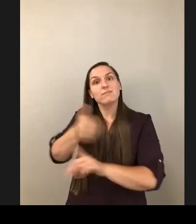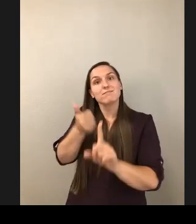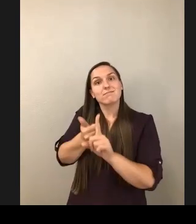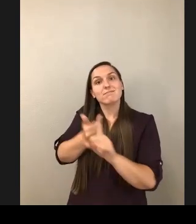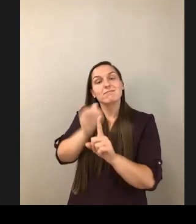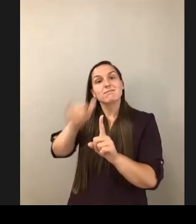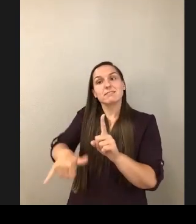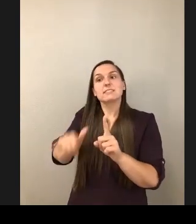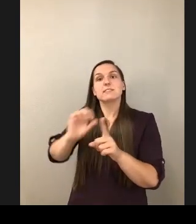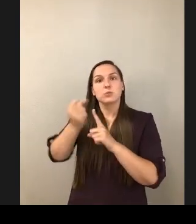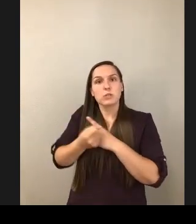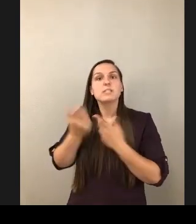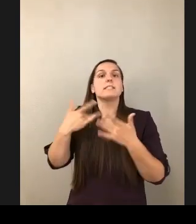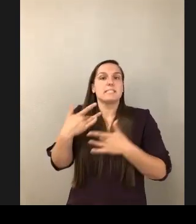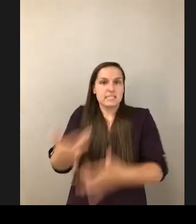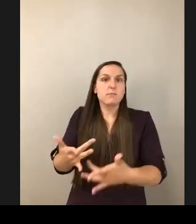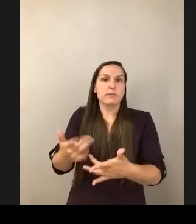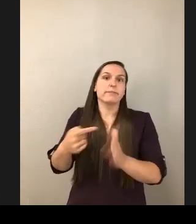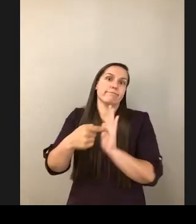de fuerza